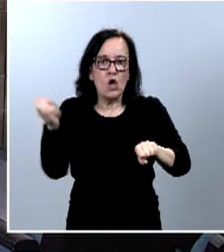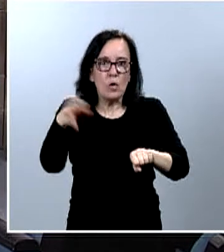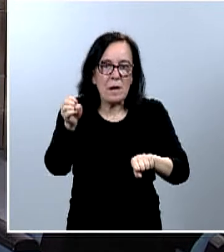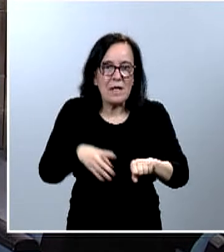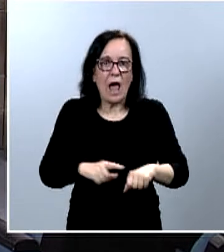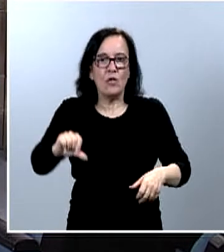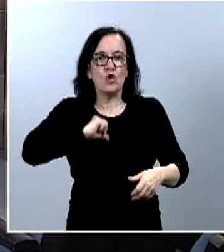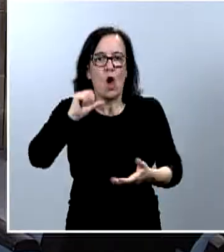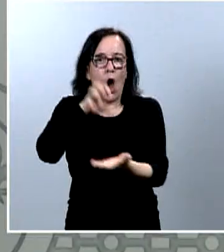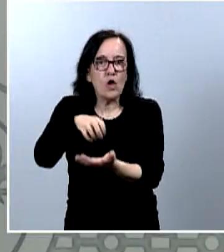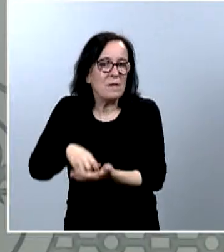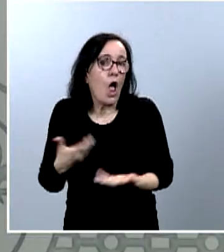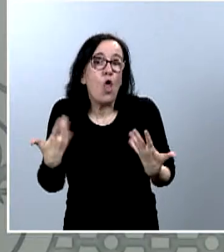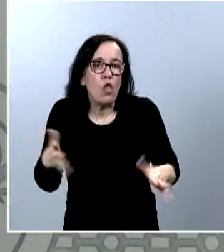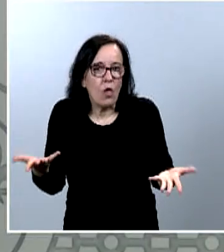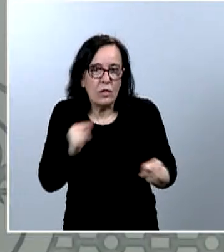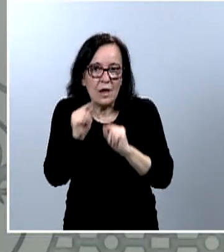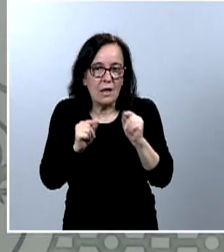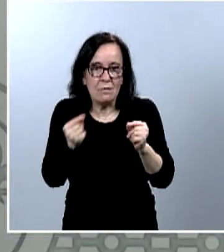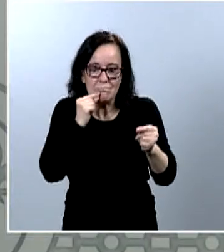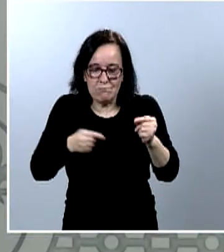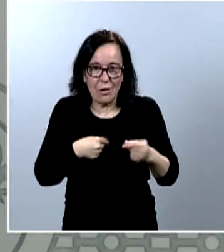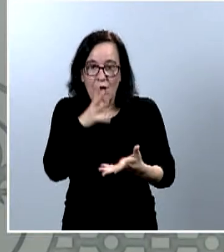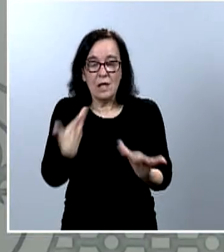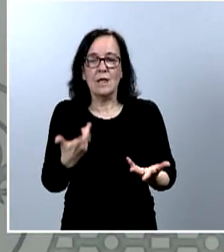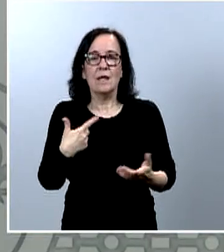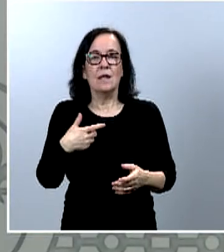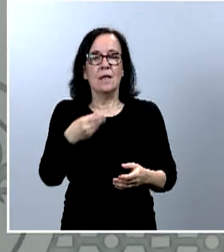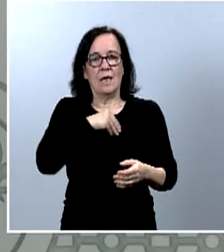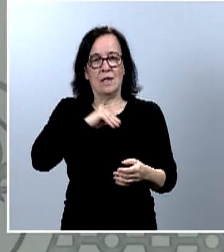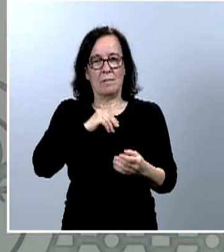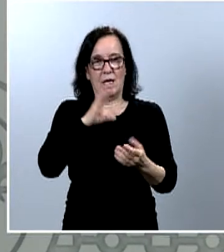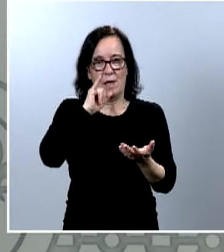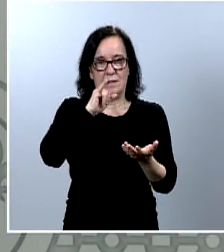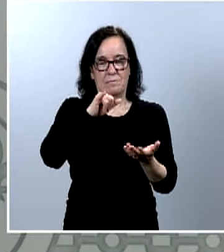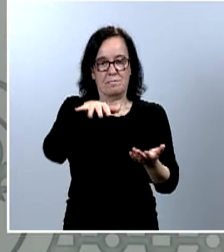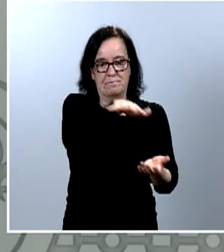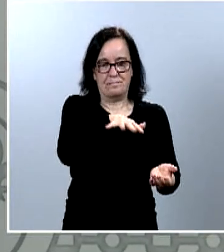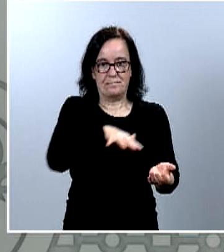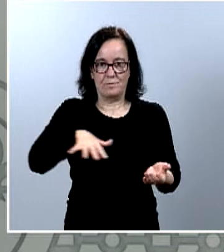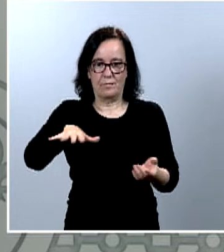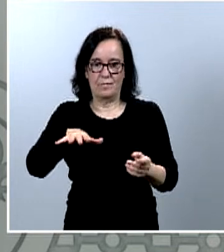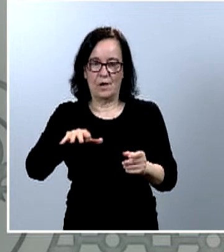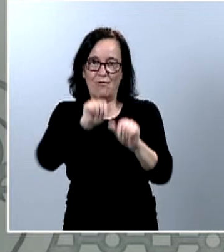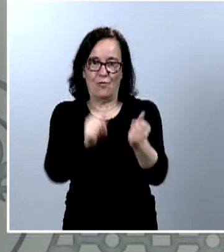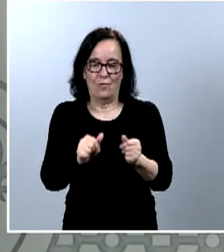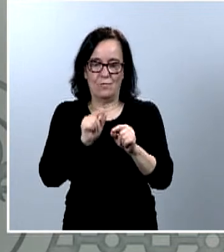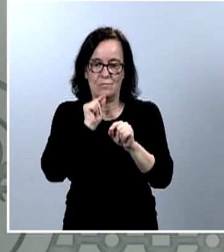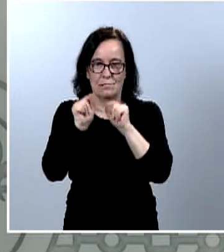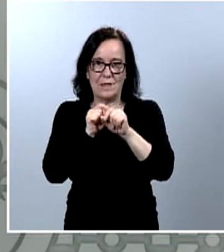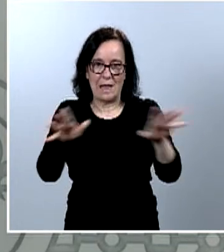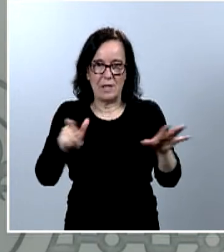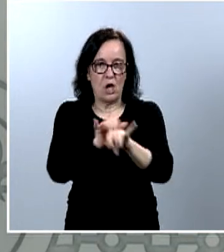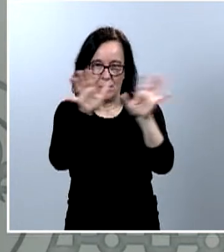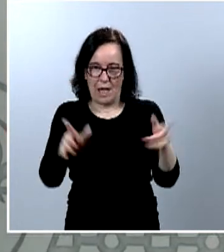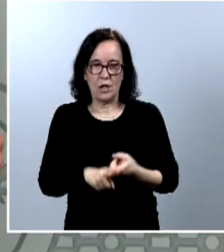Bien, bueno, en España tenemos varios núcleos de transmisión claros y espero